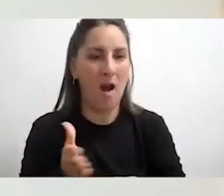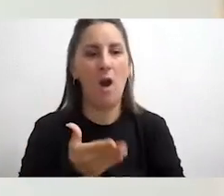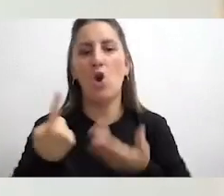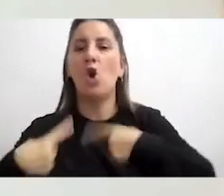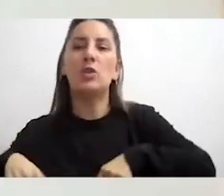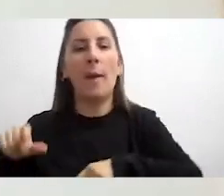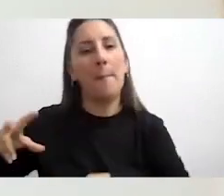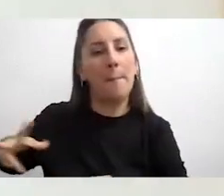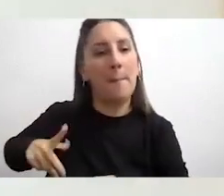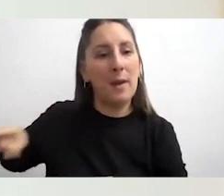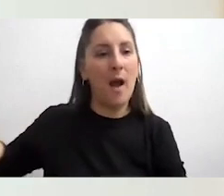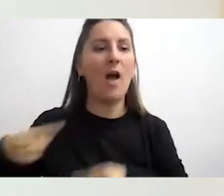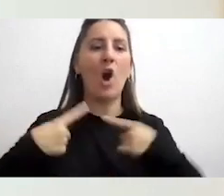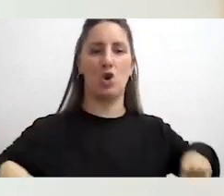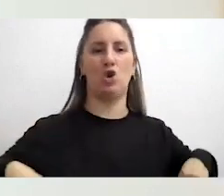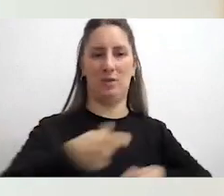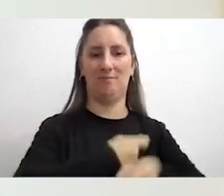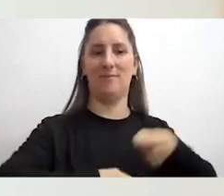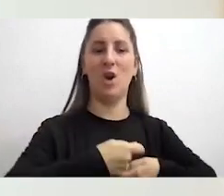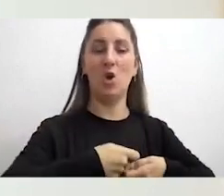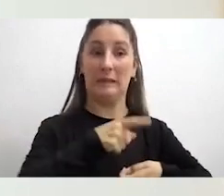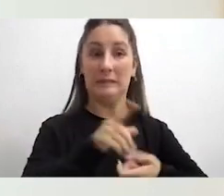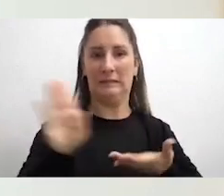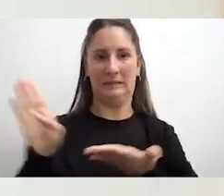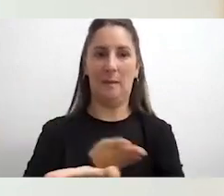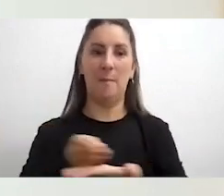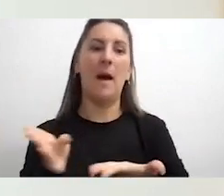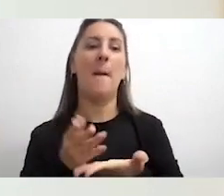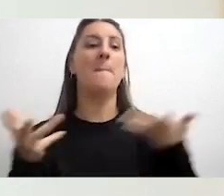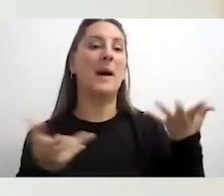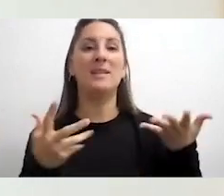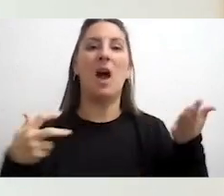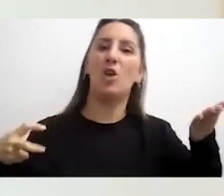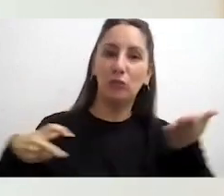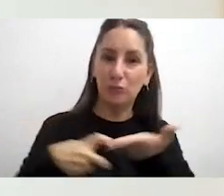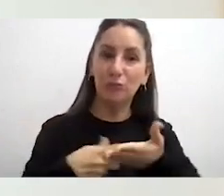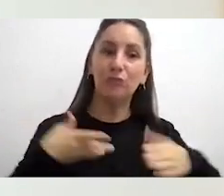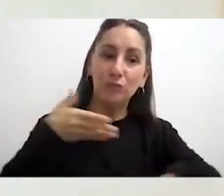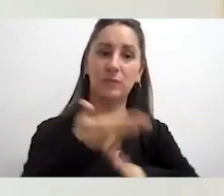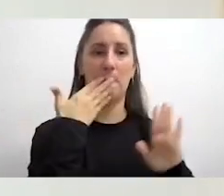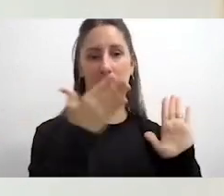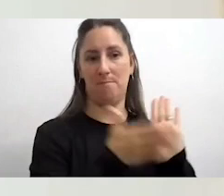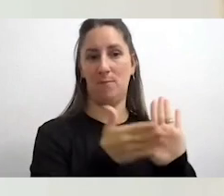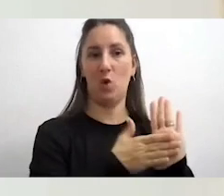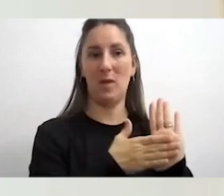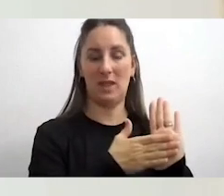personal. Eso podría ser un buen instrumento para después poder, ante una fiscalización, documentarlo, porque si